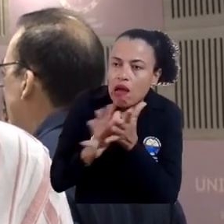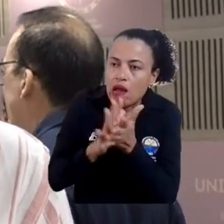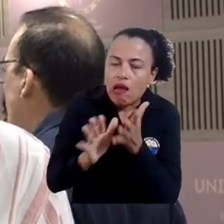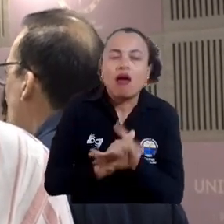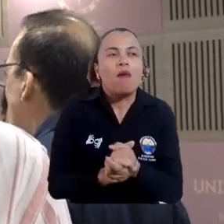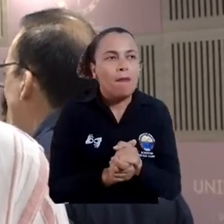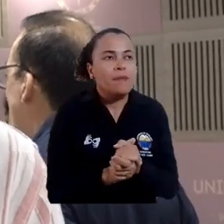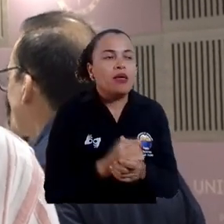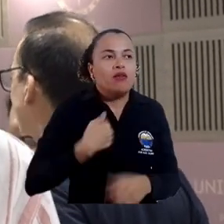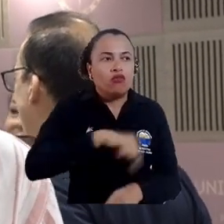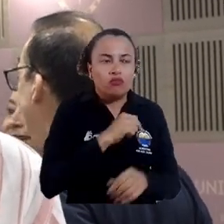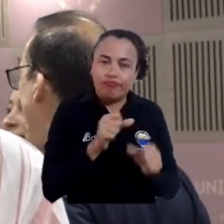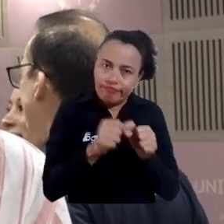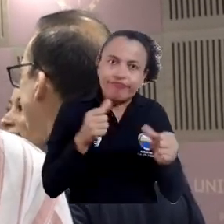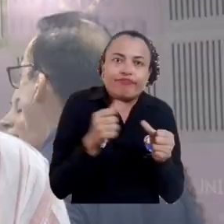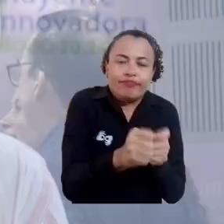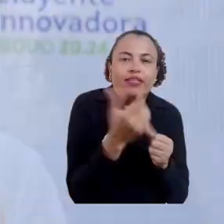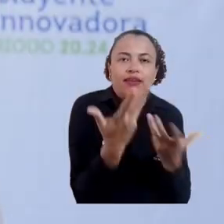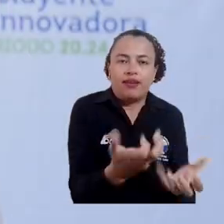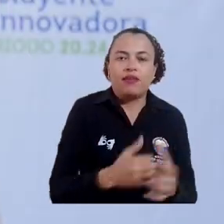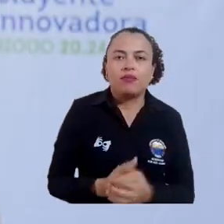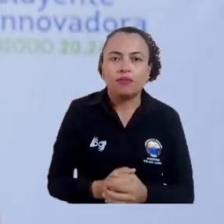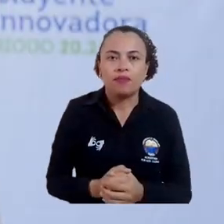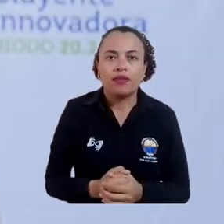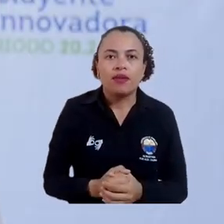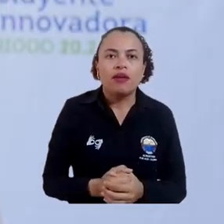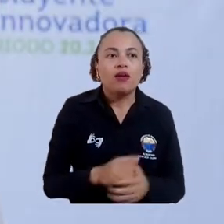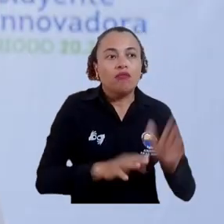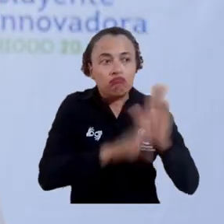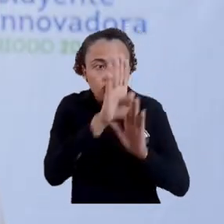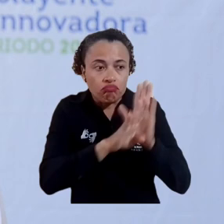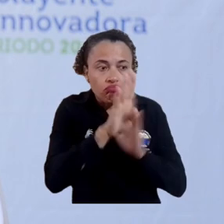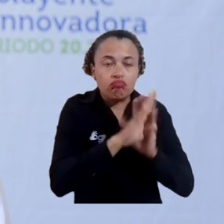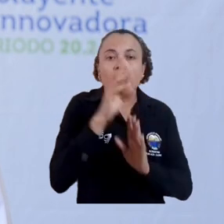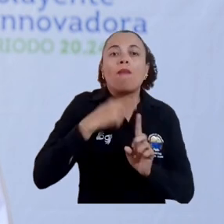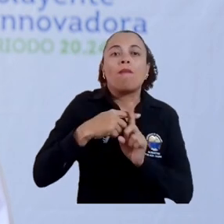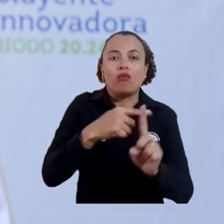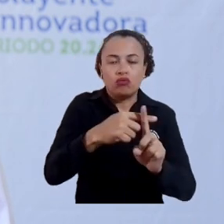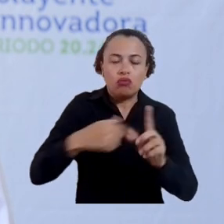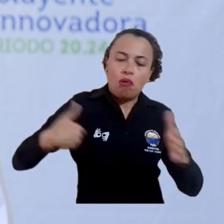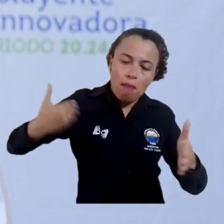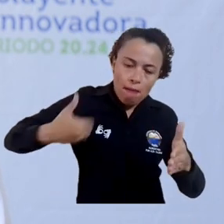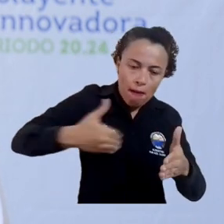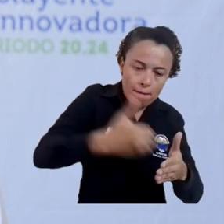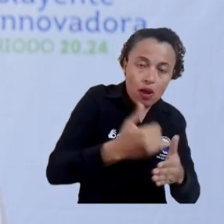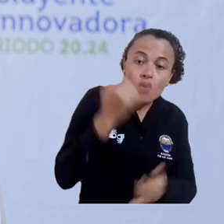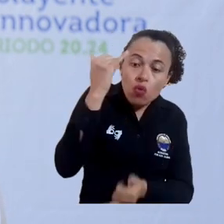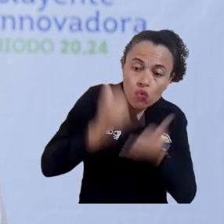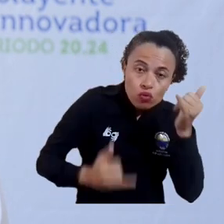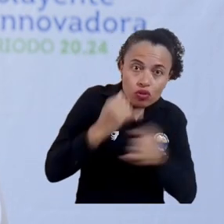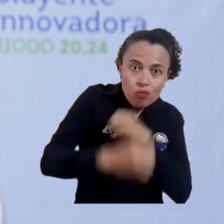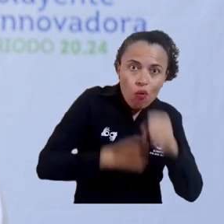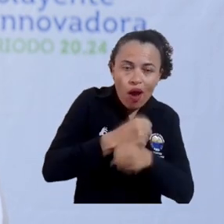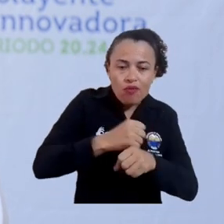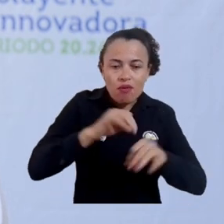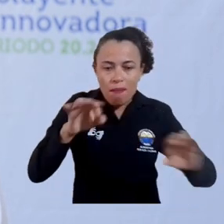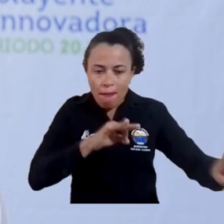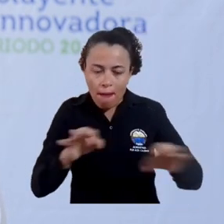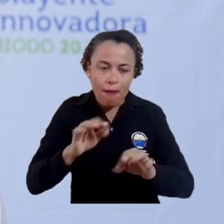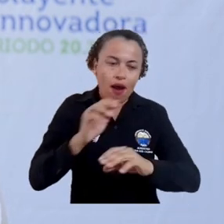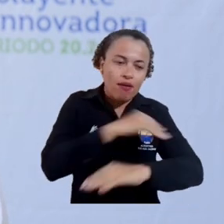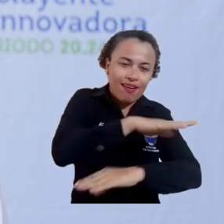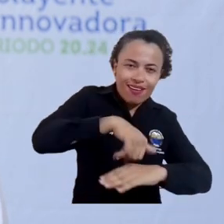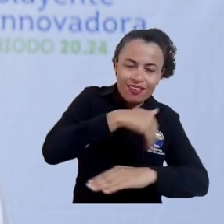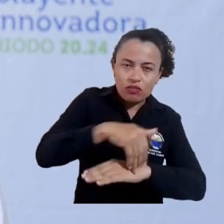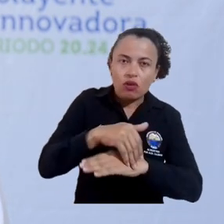abiertas para escucharnos y eso debe permanecer. Se ven avances positivos, ¿no?, frente a lo que se ha desarrollado en estos años y en el último año de